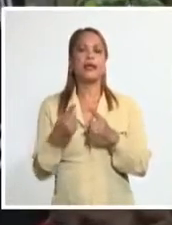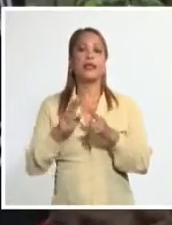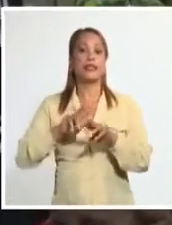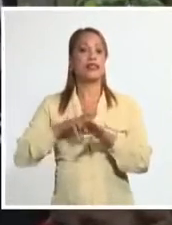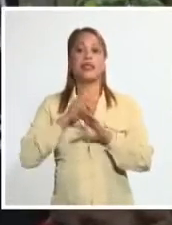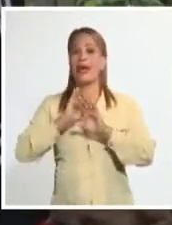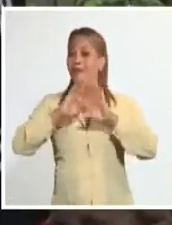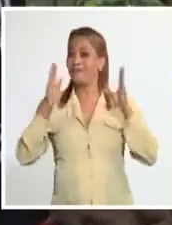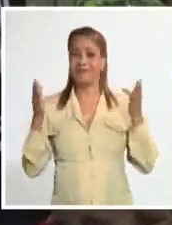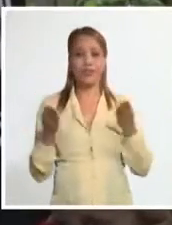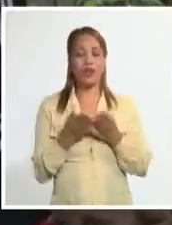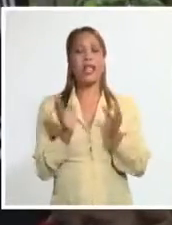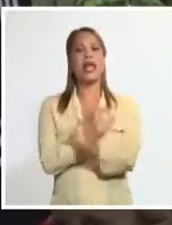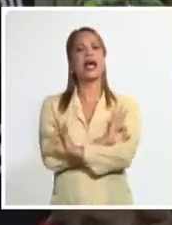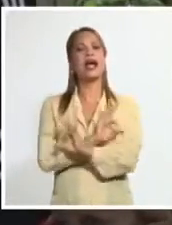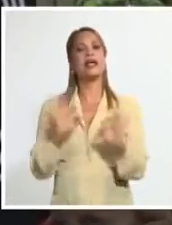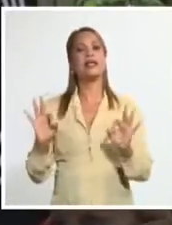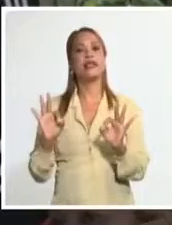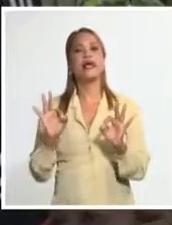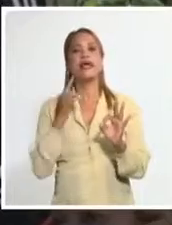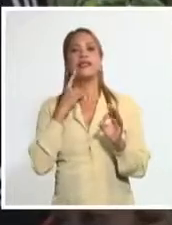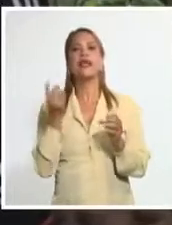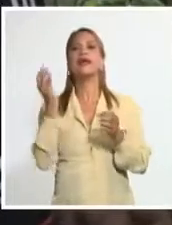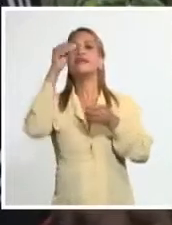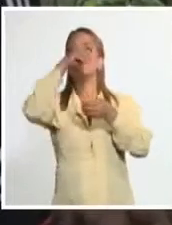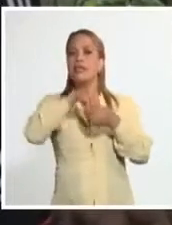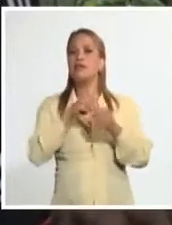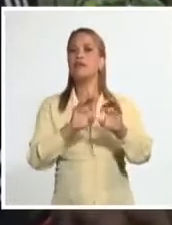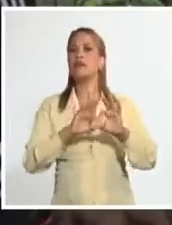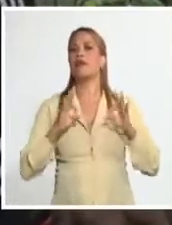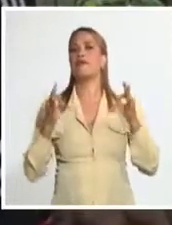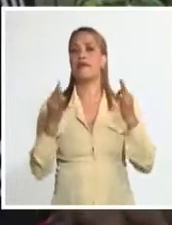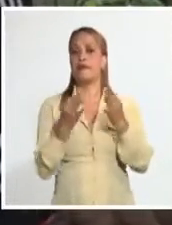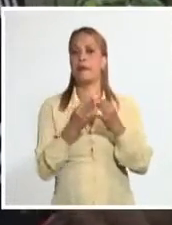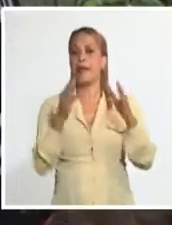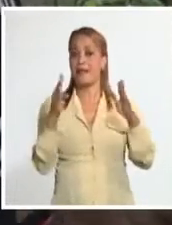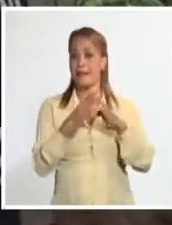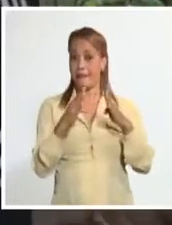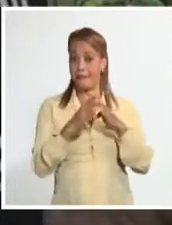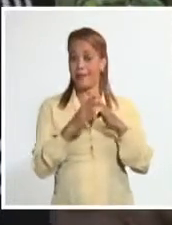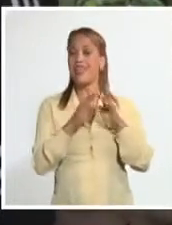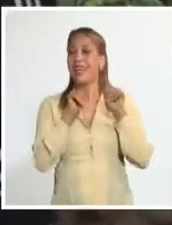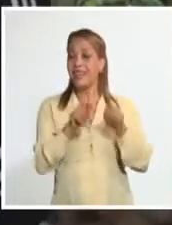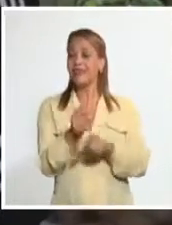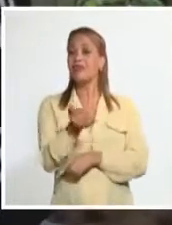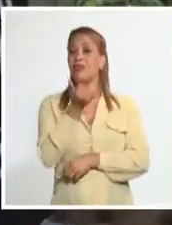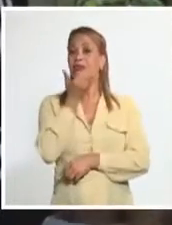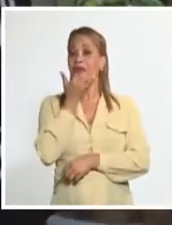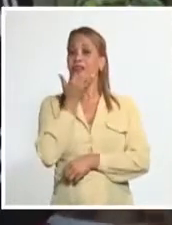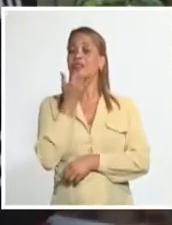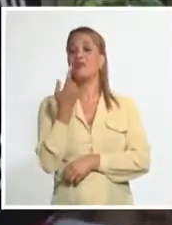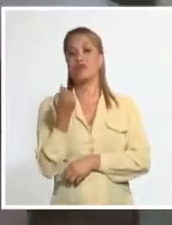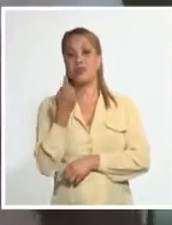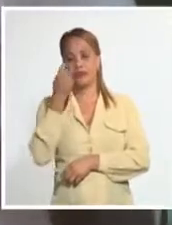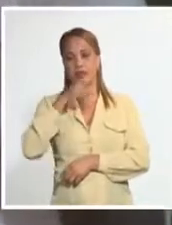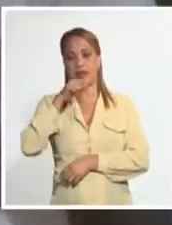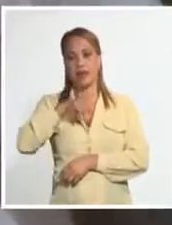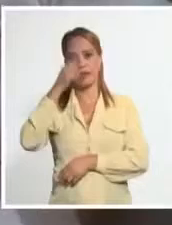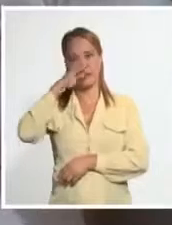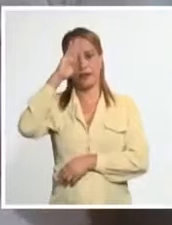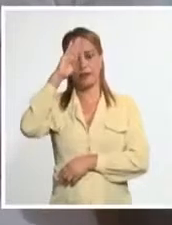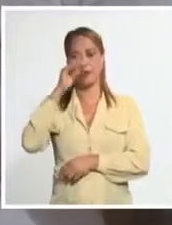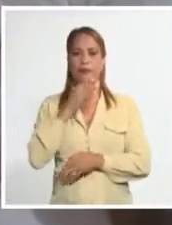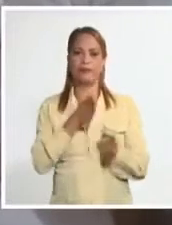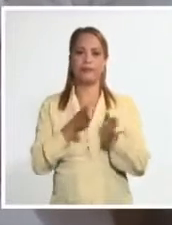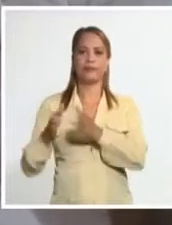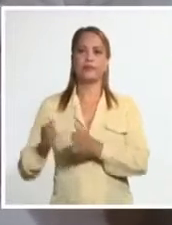y por todas la calidad de la convivencia familiar que tanto nos hace falta en nuestro país. Veo el